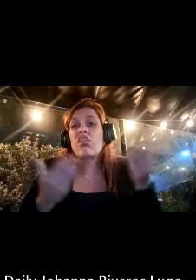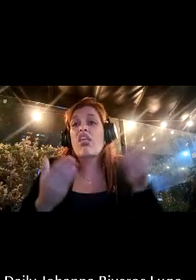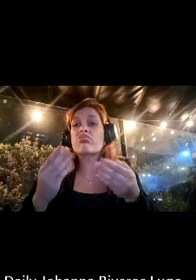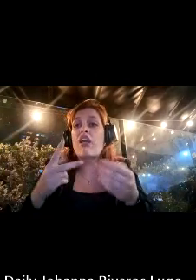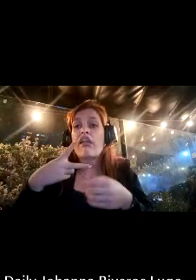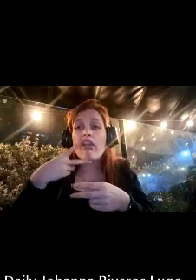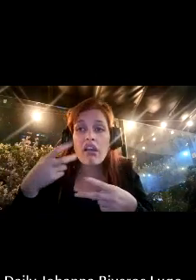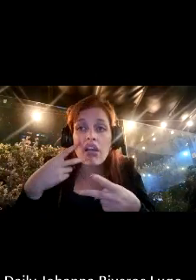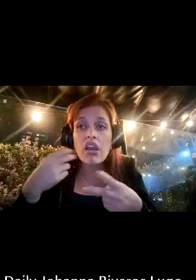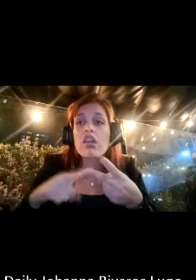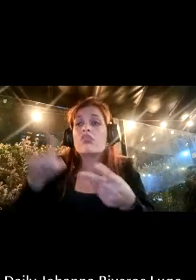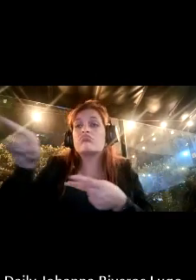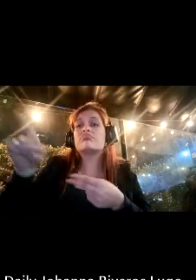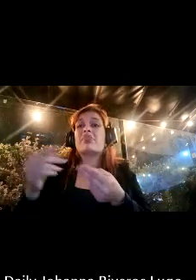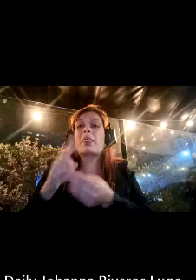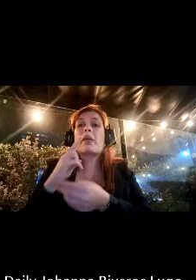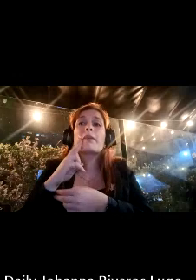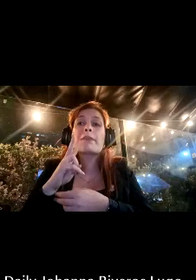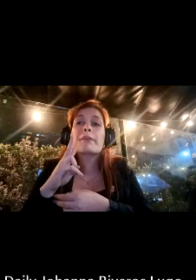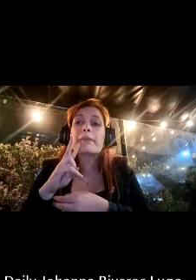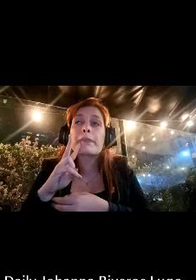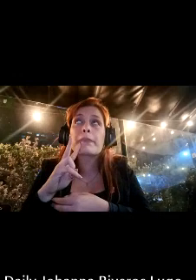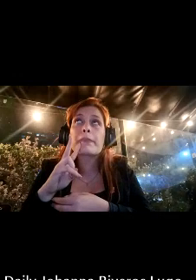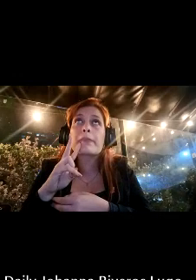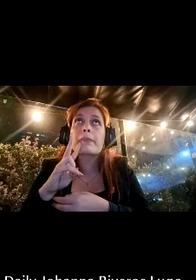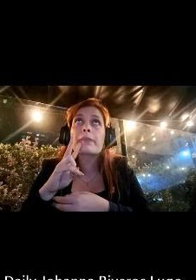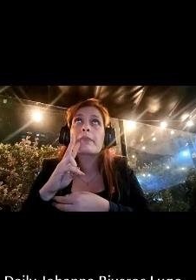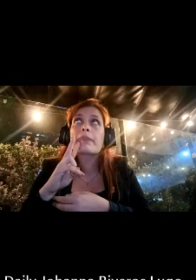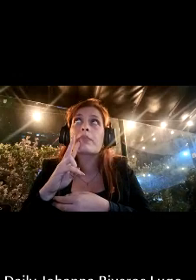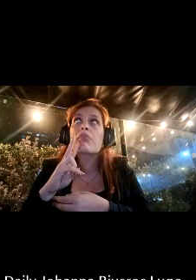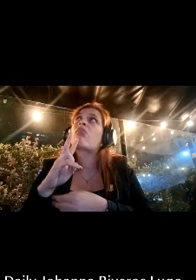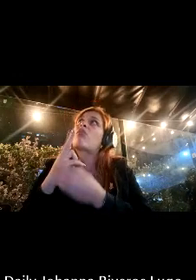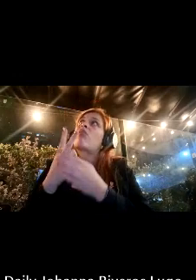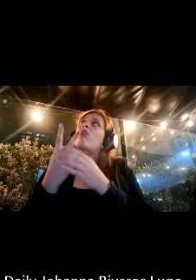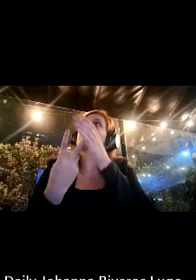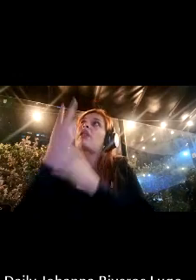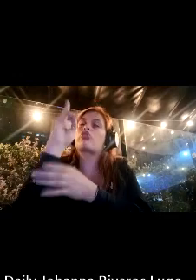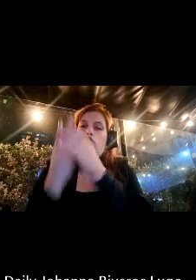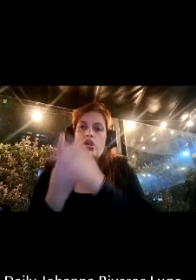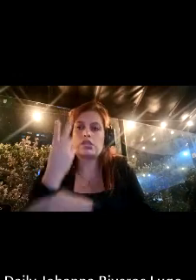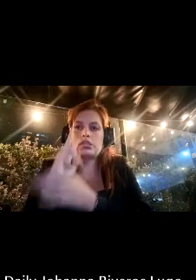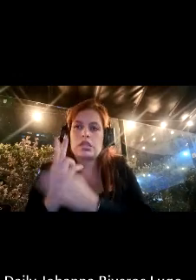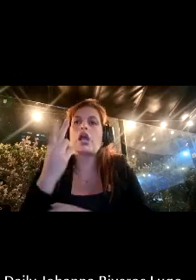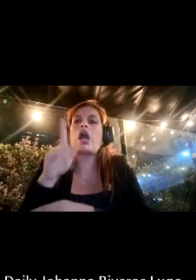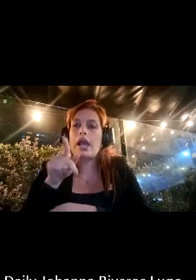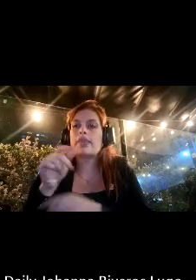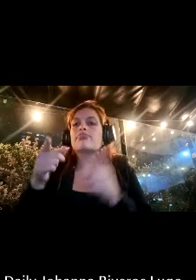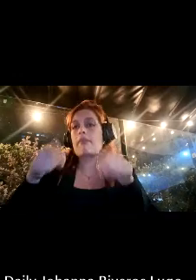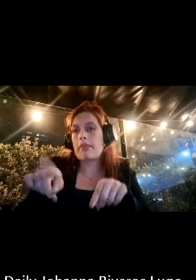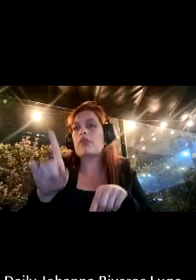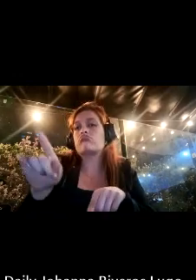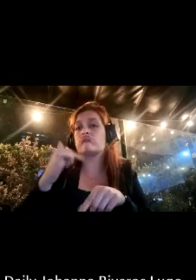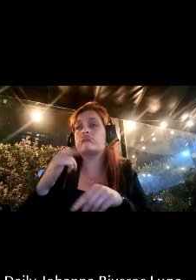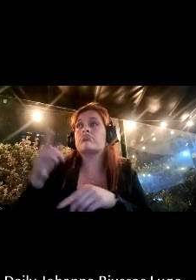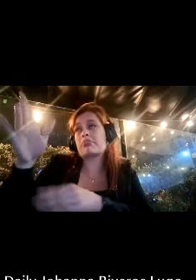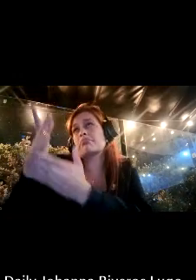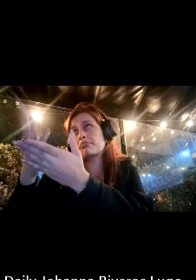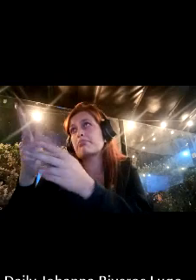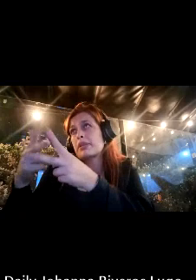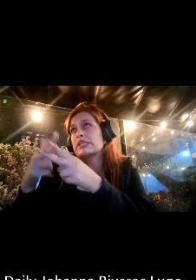de pesar ese objeto. Y pues tomamos ese dato de cuánto pesa el objeto y con ese valor